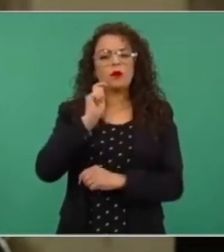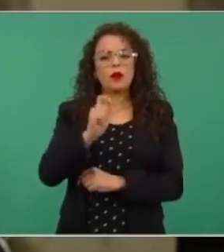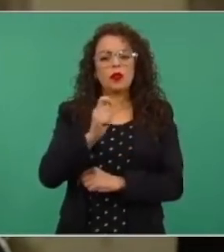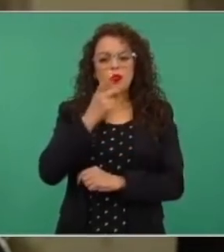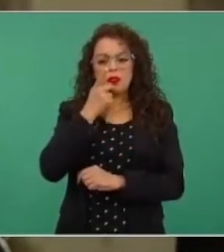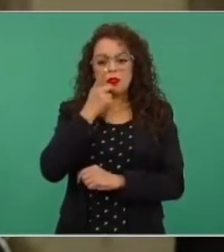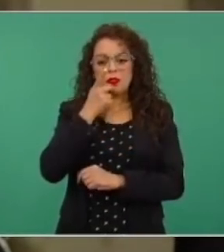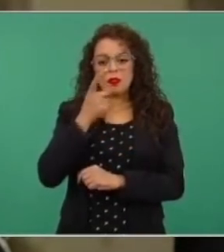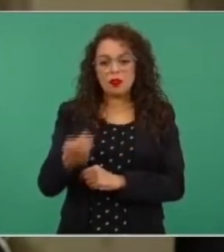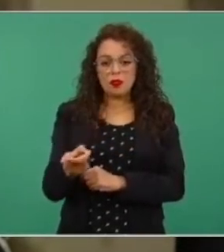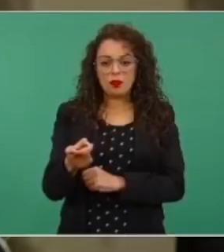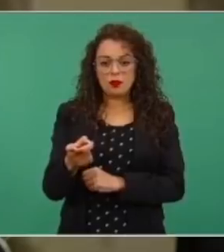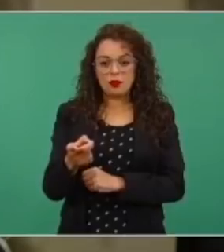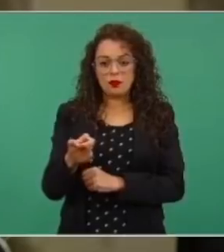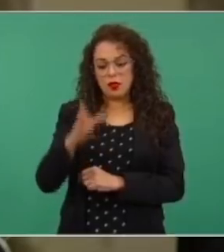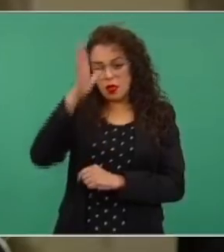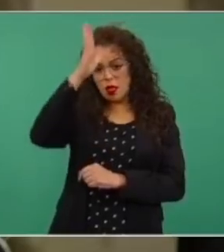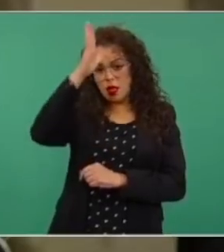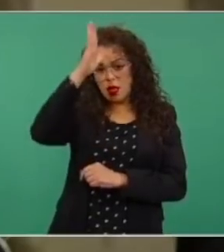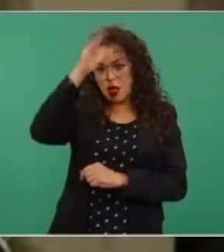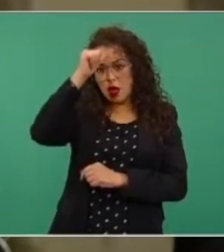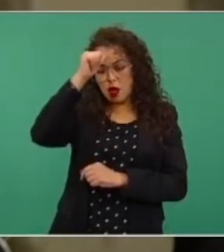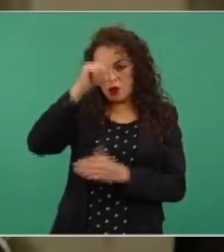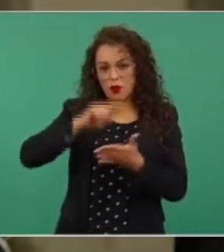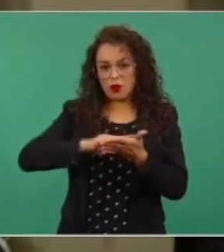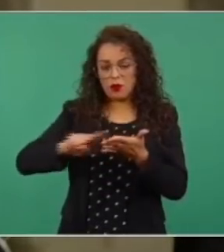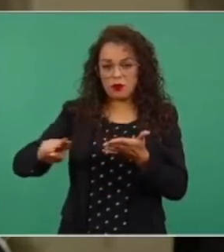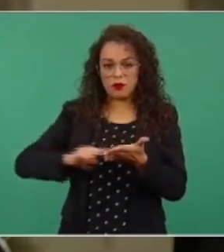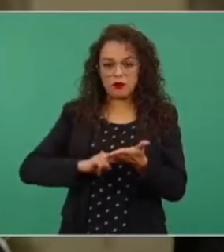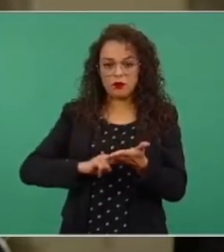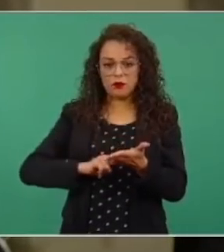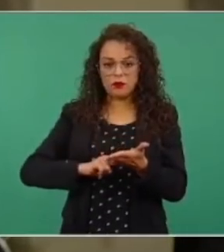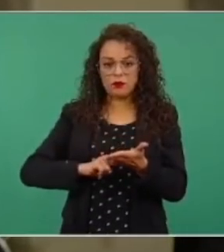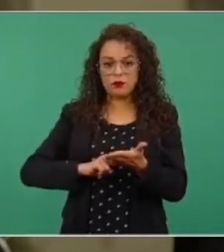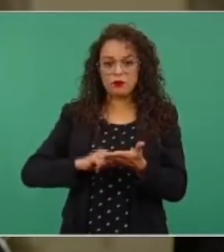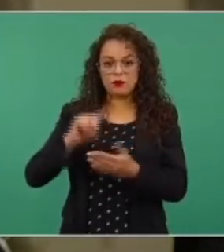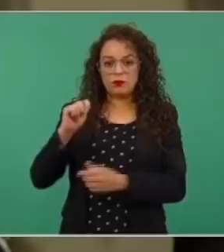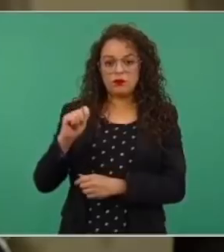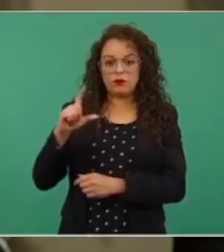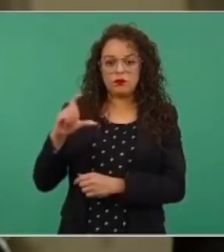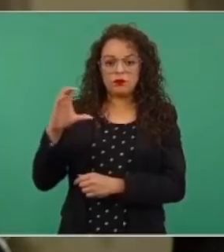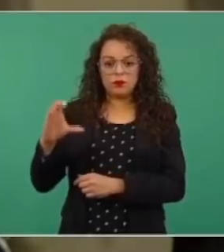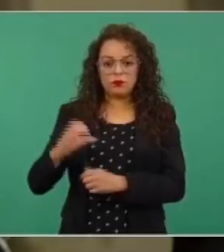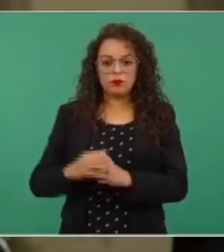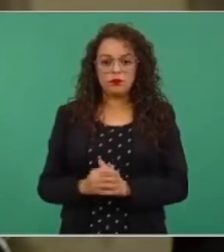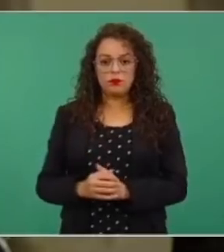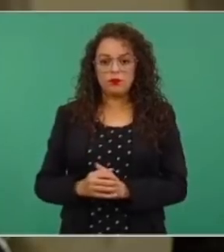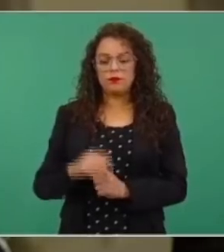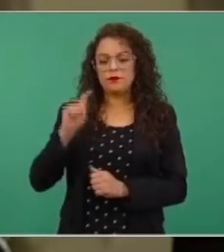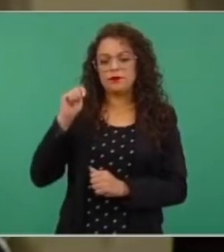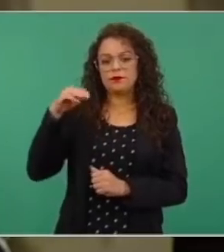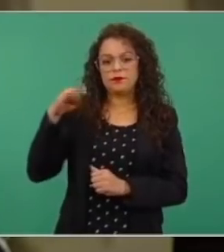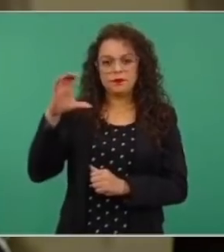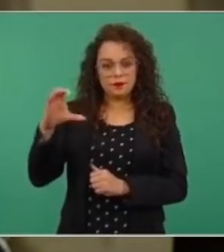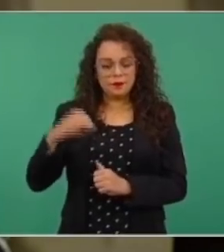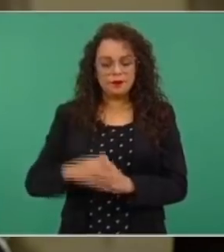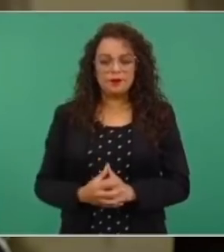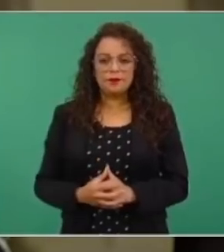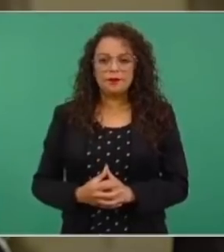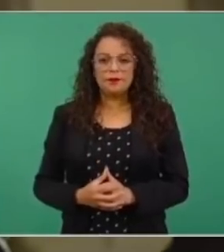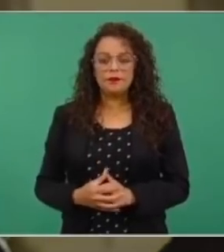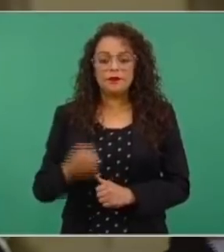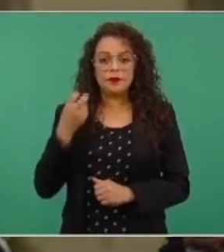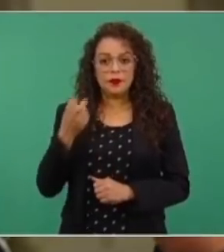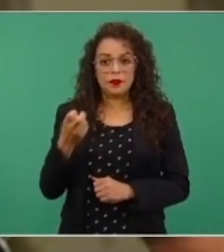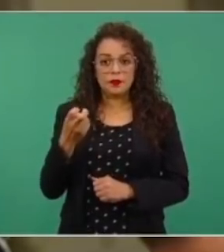que se dé con tratados internacionales, entre ellos el Tratado de Libre Comercio, el Tratado de Comercio México, Estados Unidos, Canadá, que se